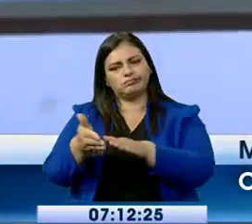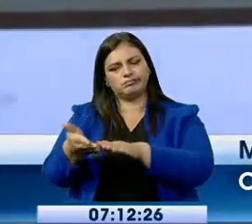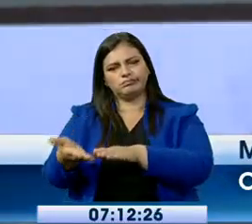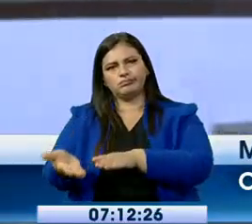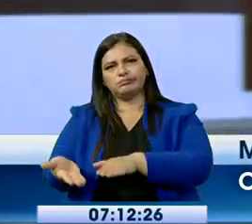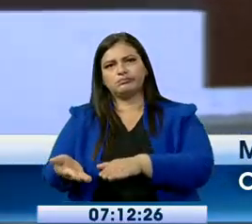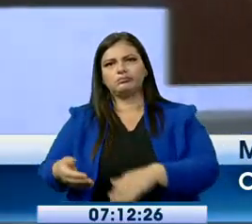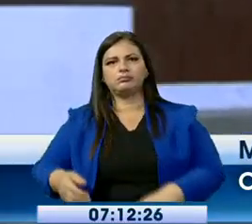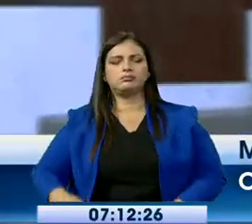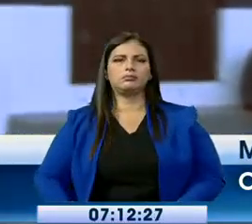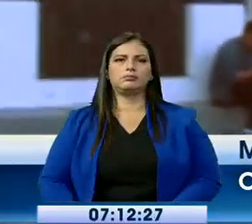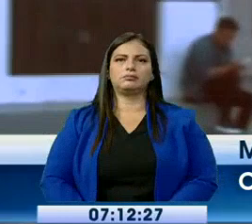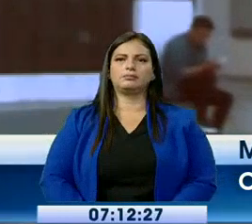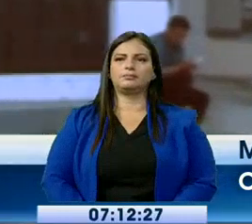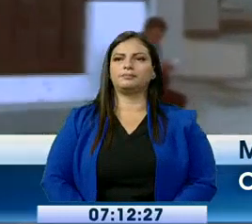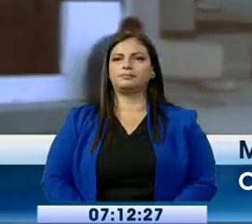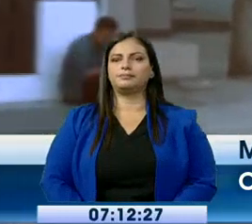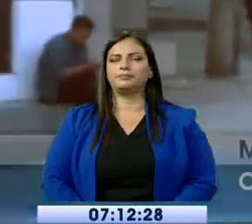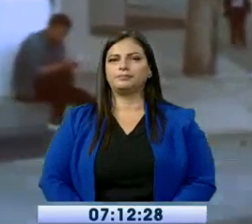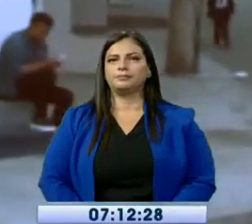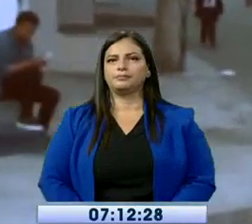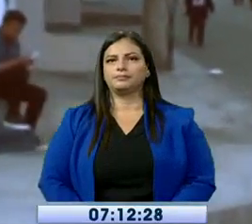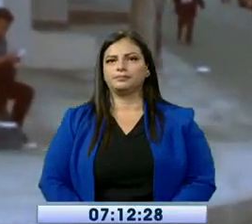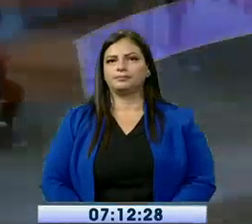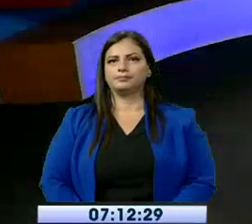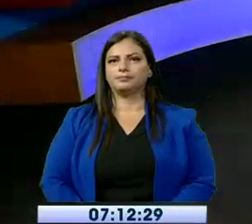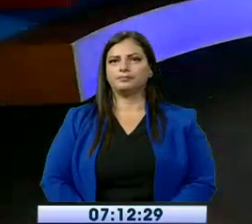informó Héctor Romero.